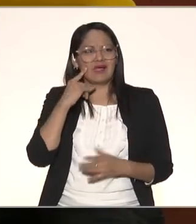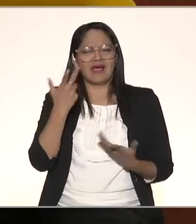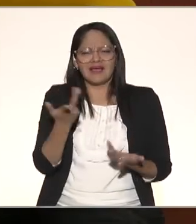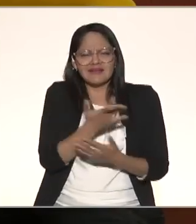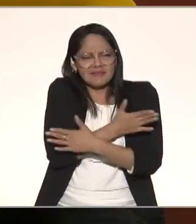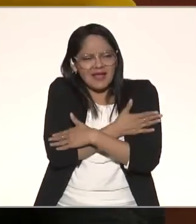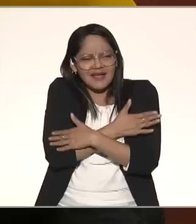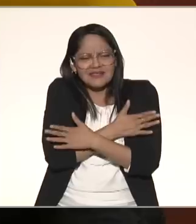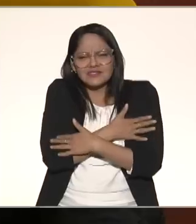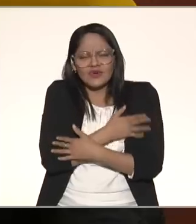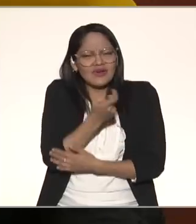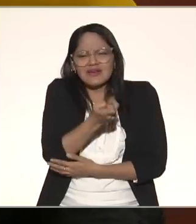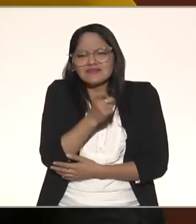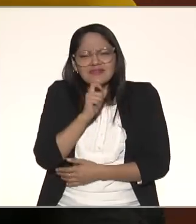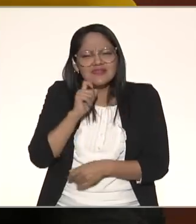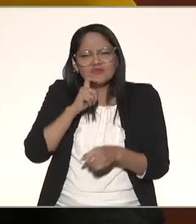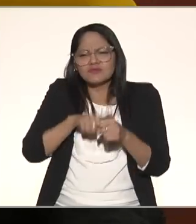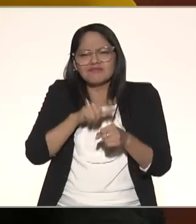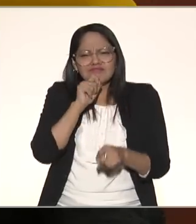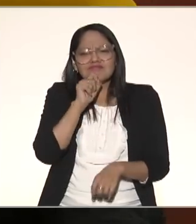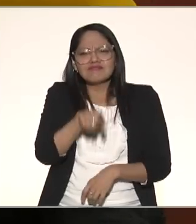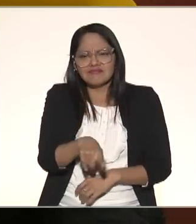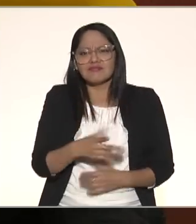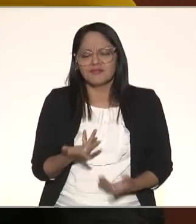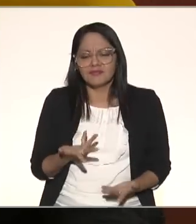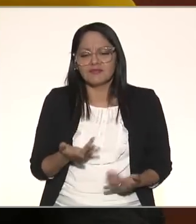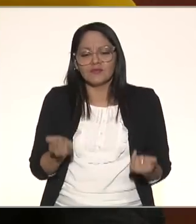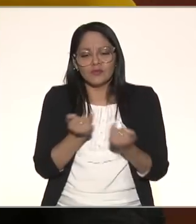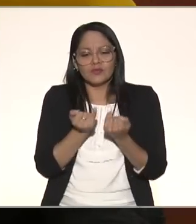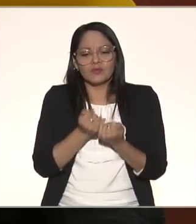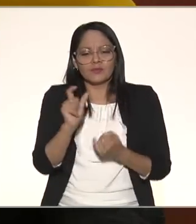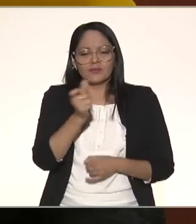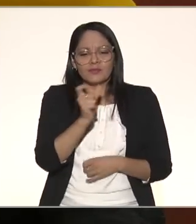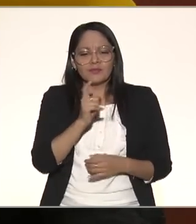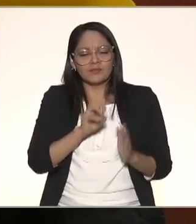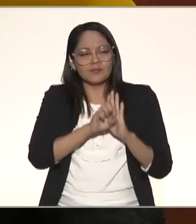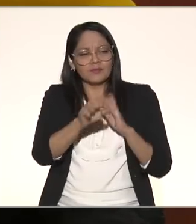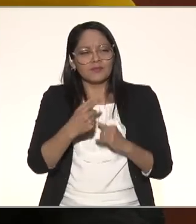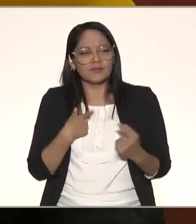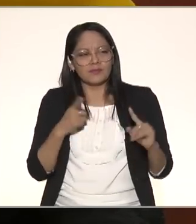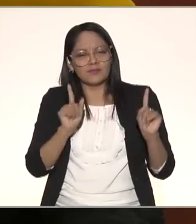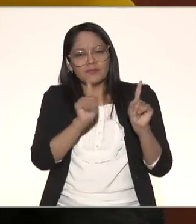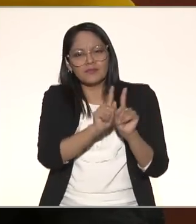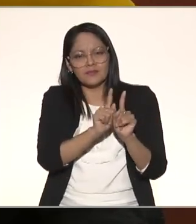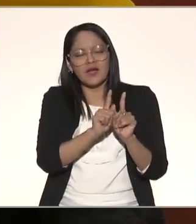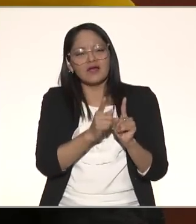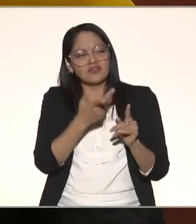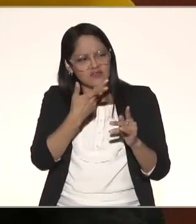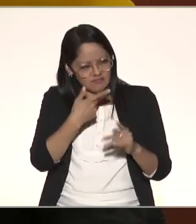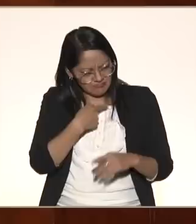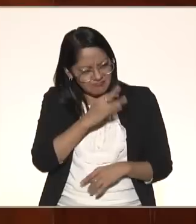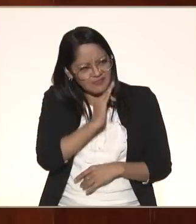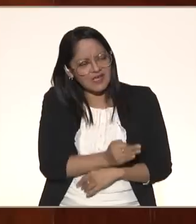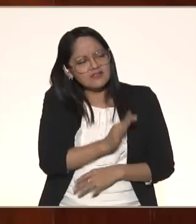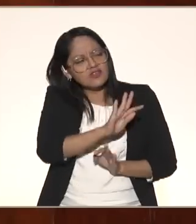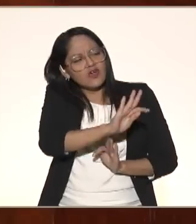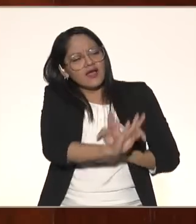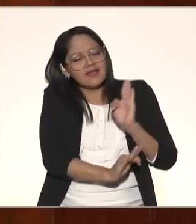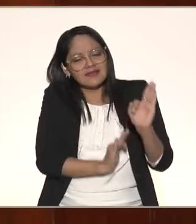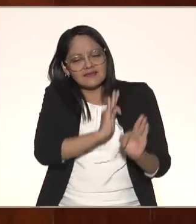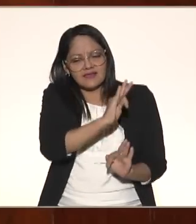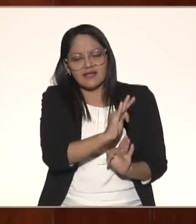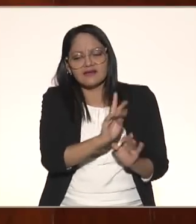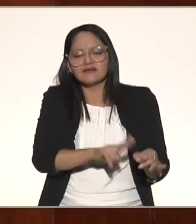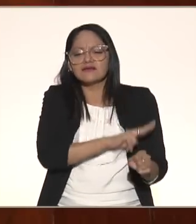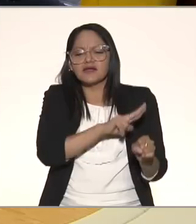eso es sexualidad también entonces cuando asumimos que le vamos a entrar para dar lo natural va a ser que